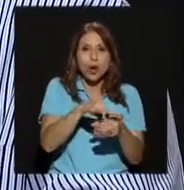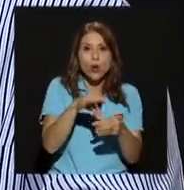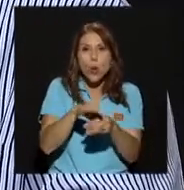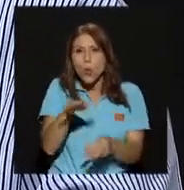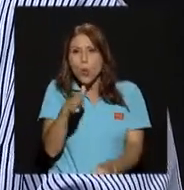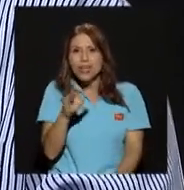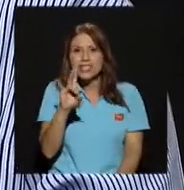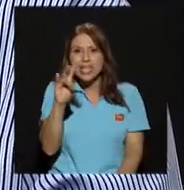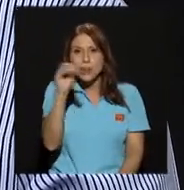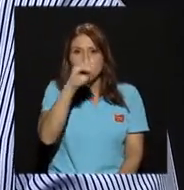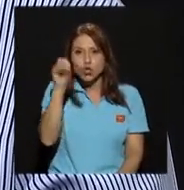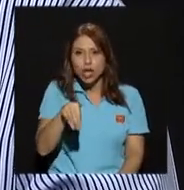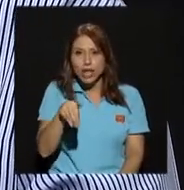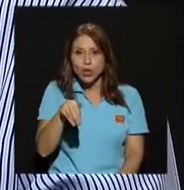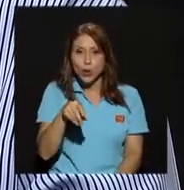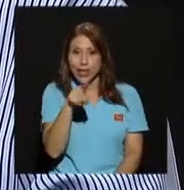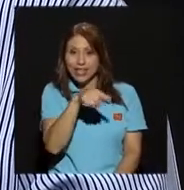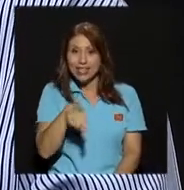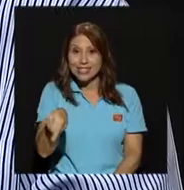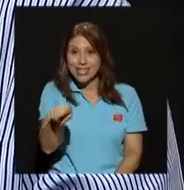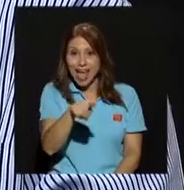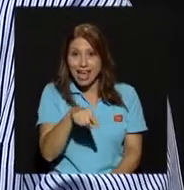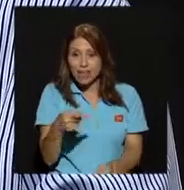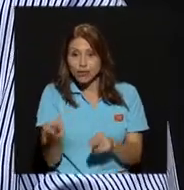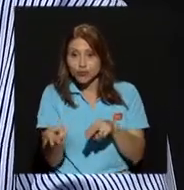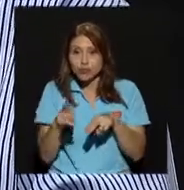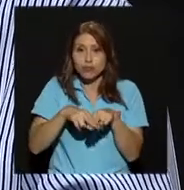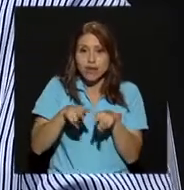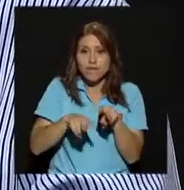si a eso le ponemos el valor agrícola o